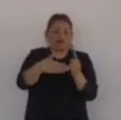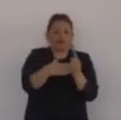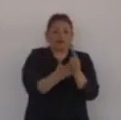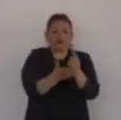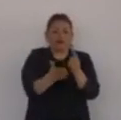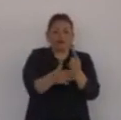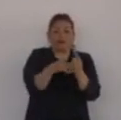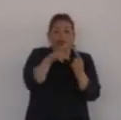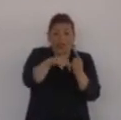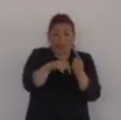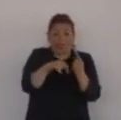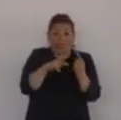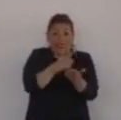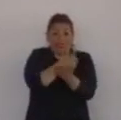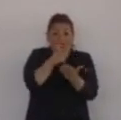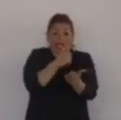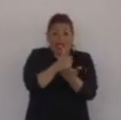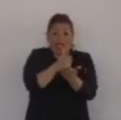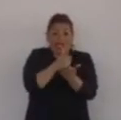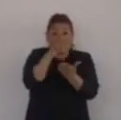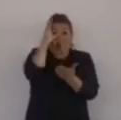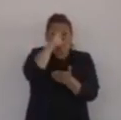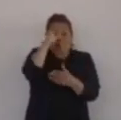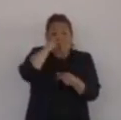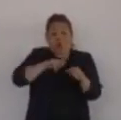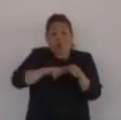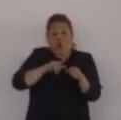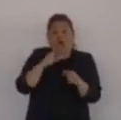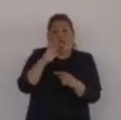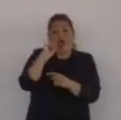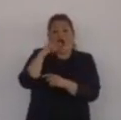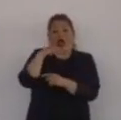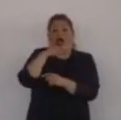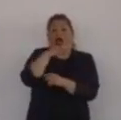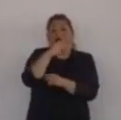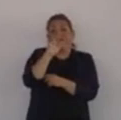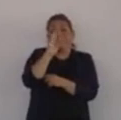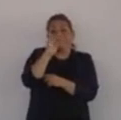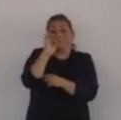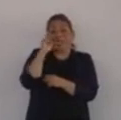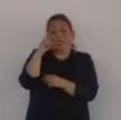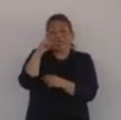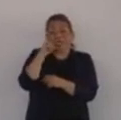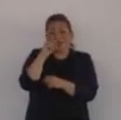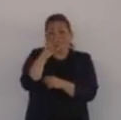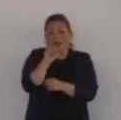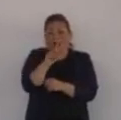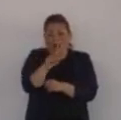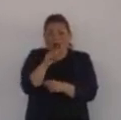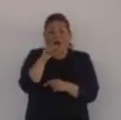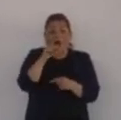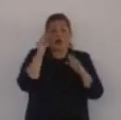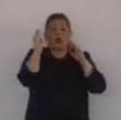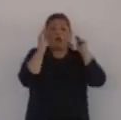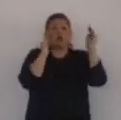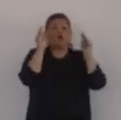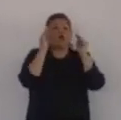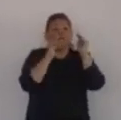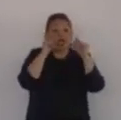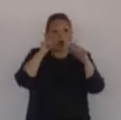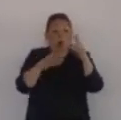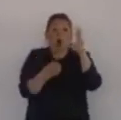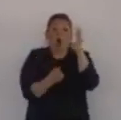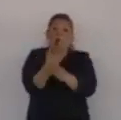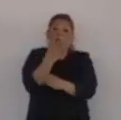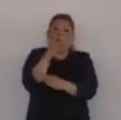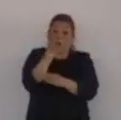donde hay un centro de cultura ambiental. Ahí hay distintas actividades, es un museo ambiental.